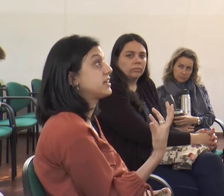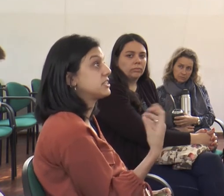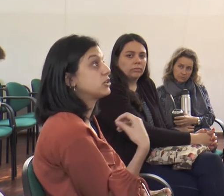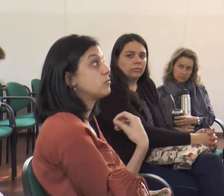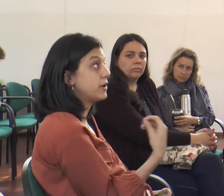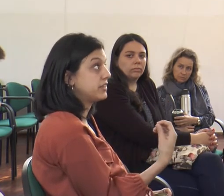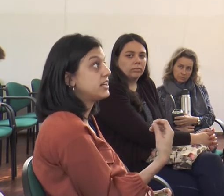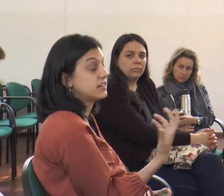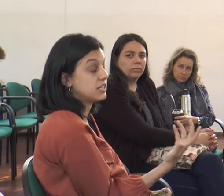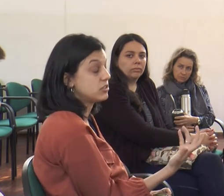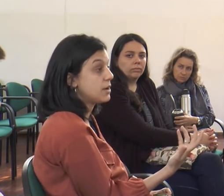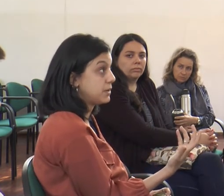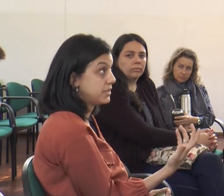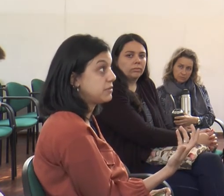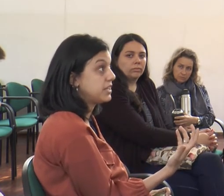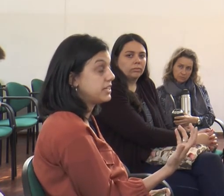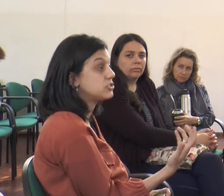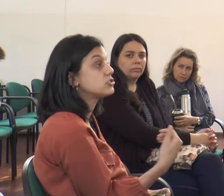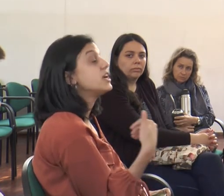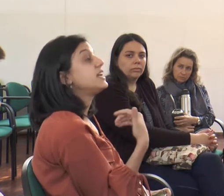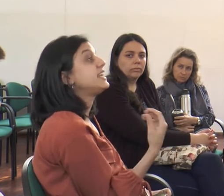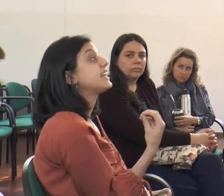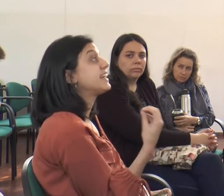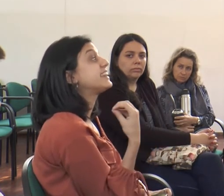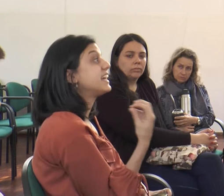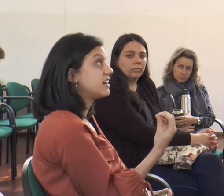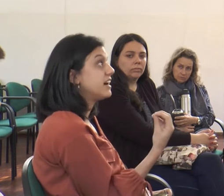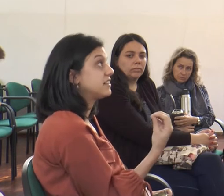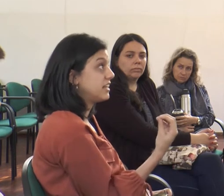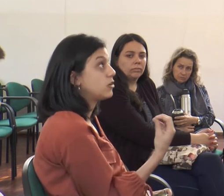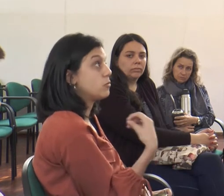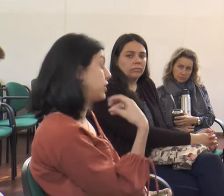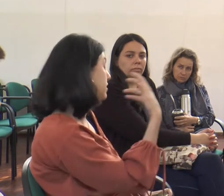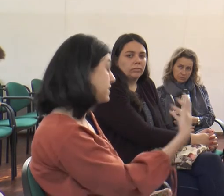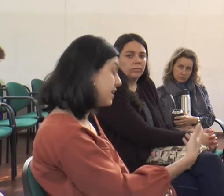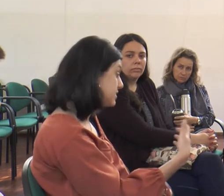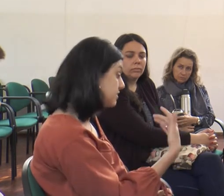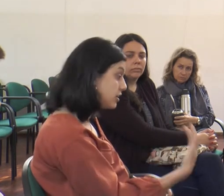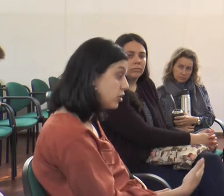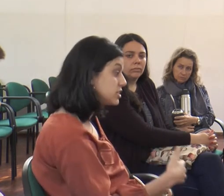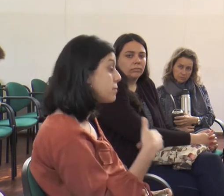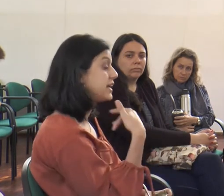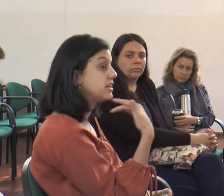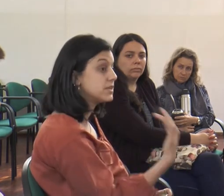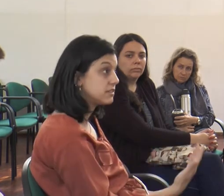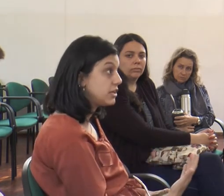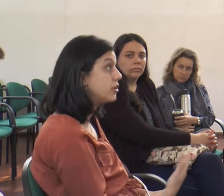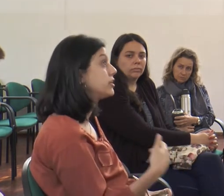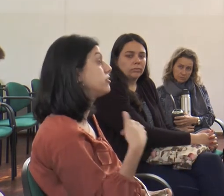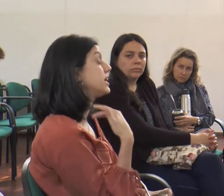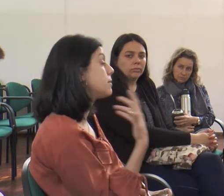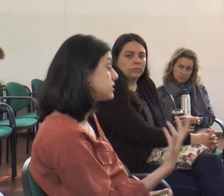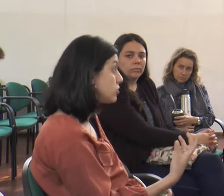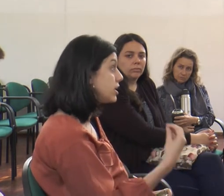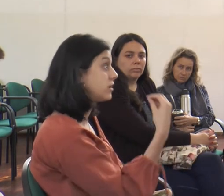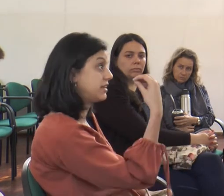cuestiones que hay que llevar como bandera en relación a las perspectivas de derechos y que deja de, como en miradas anteriores o en paradigmas anteriores,